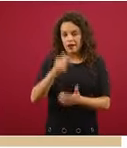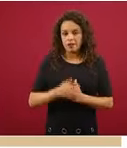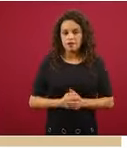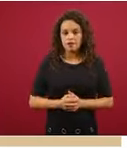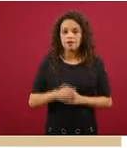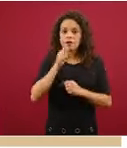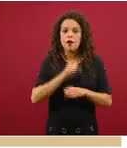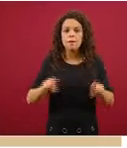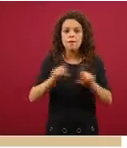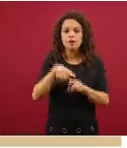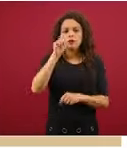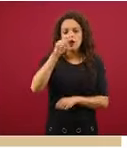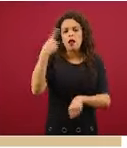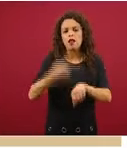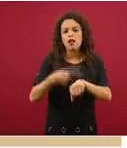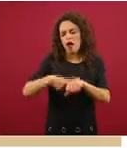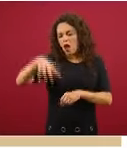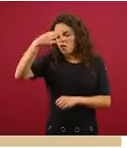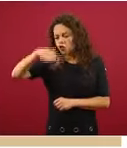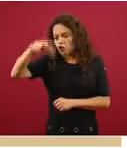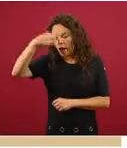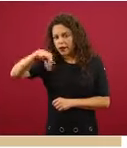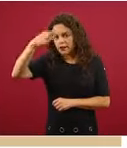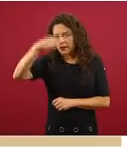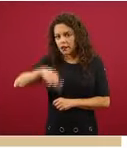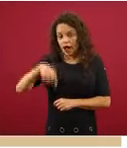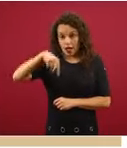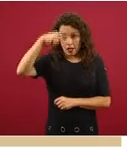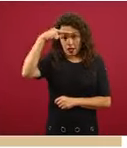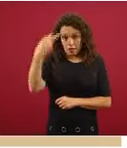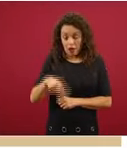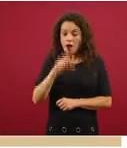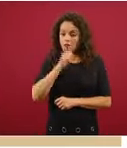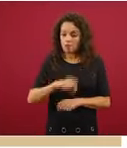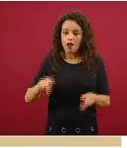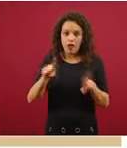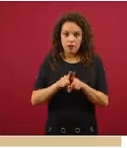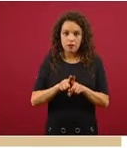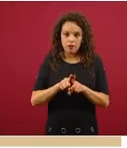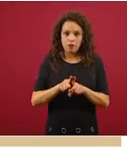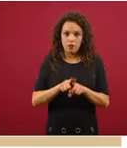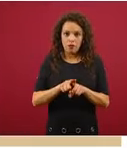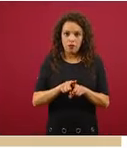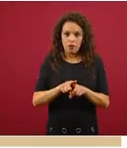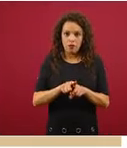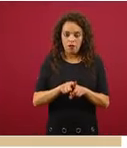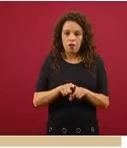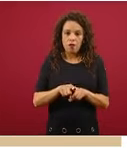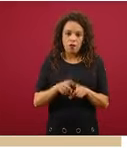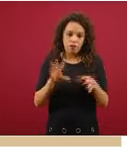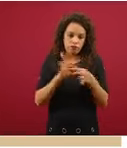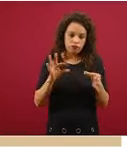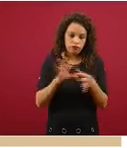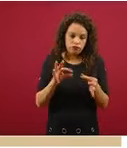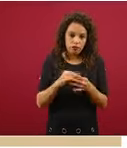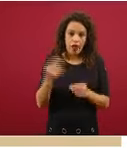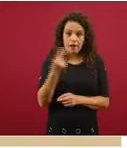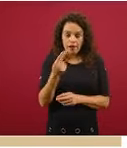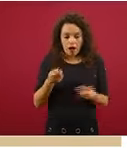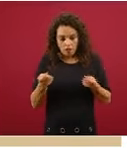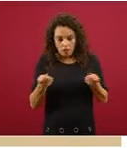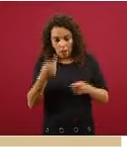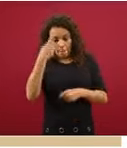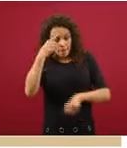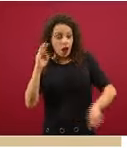en influenza. Así lo hemos manejado en México y así queremos seguir manejándolo para proteger a las mujeres